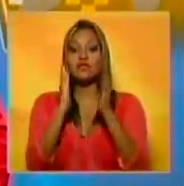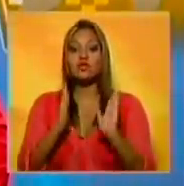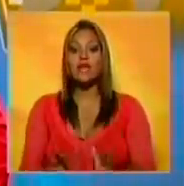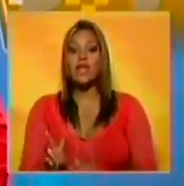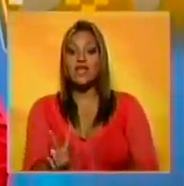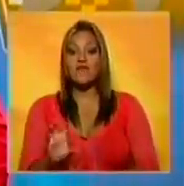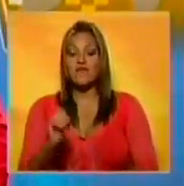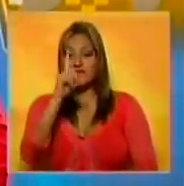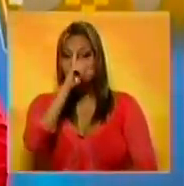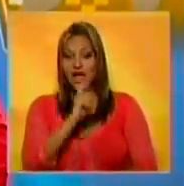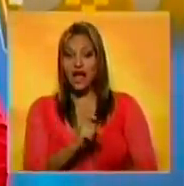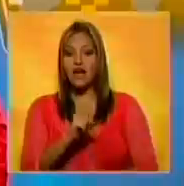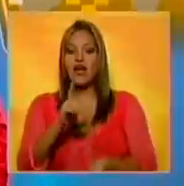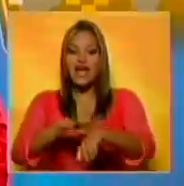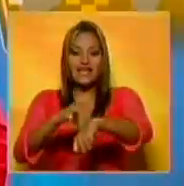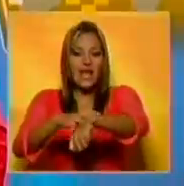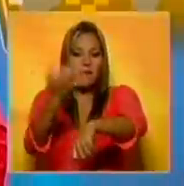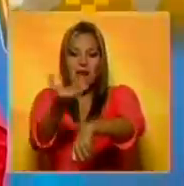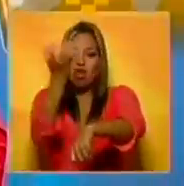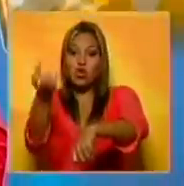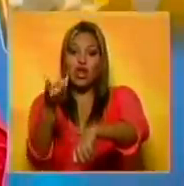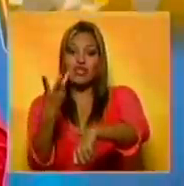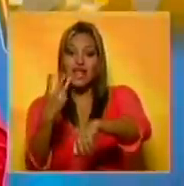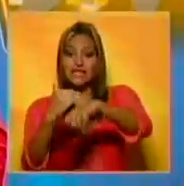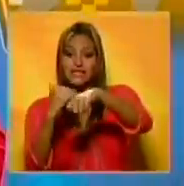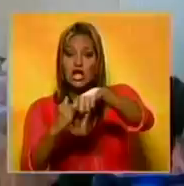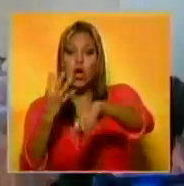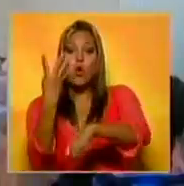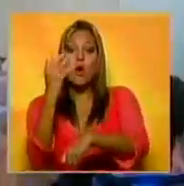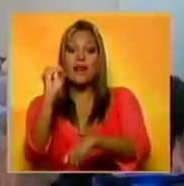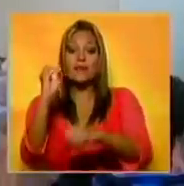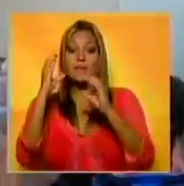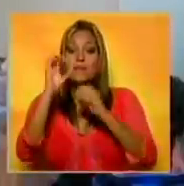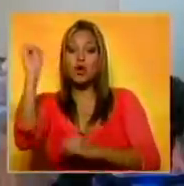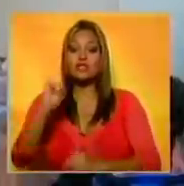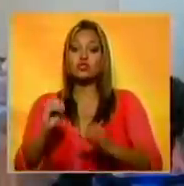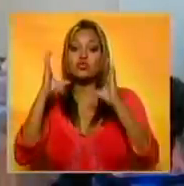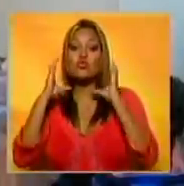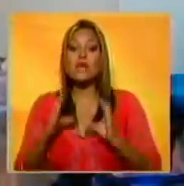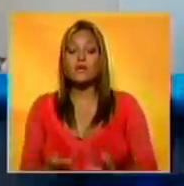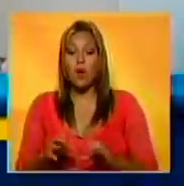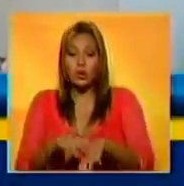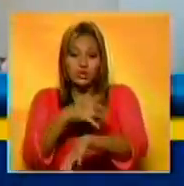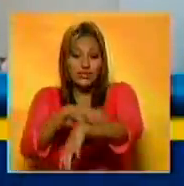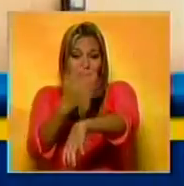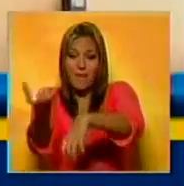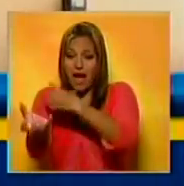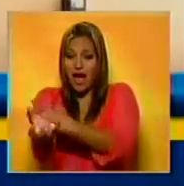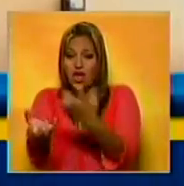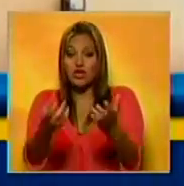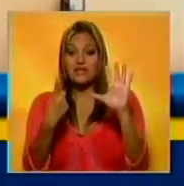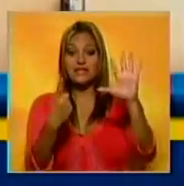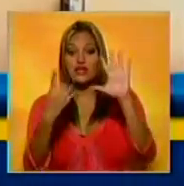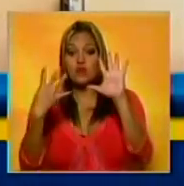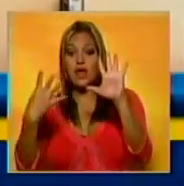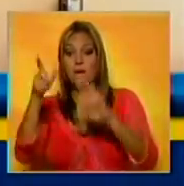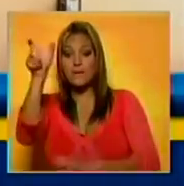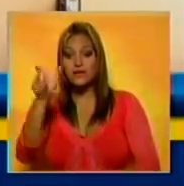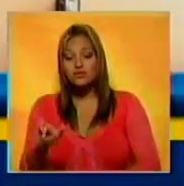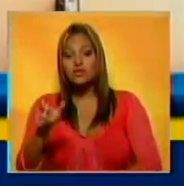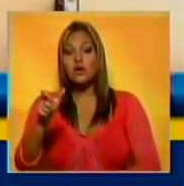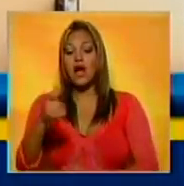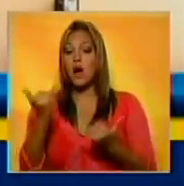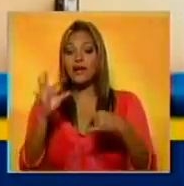20 años por quemaduras de tercer grado en el 40% de su cuerpo según el último boletín oficial 69 pacientes permanecen internados